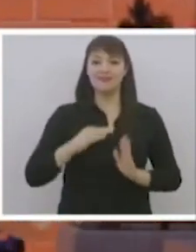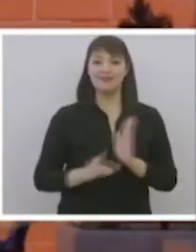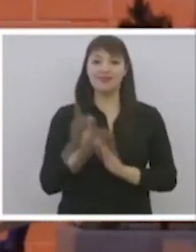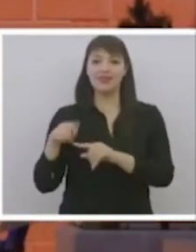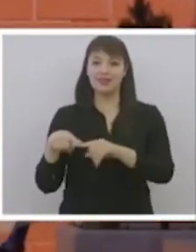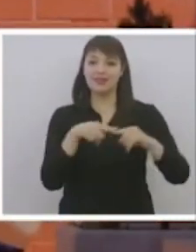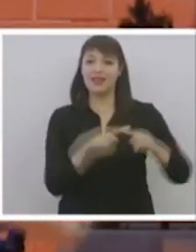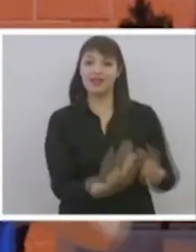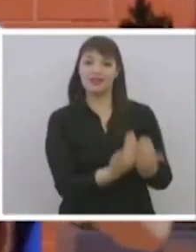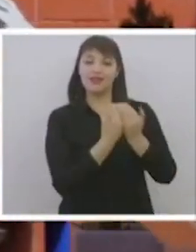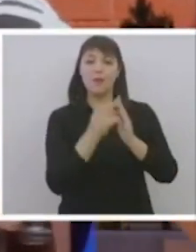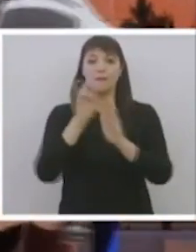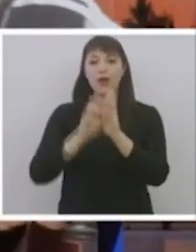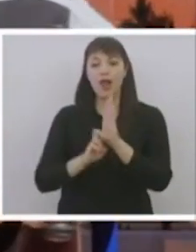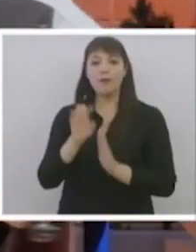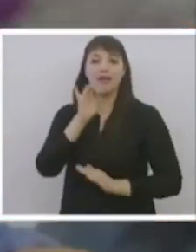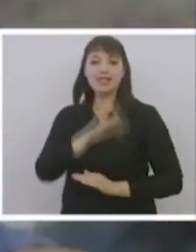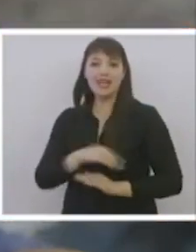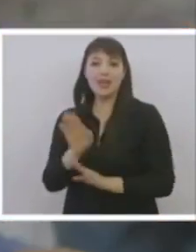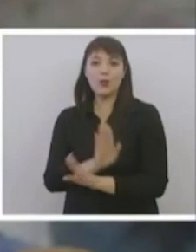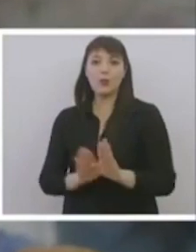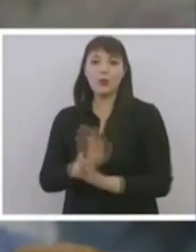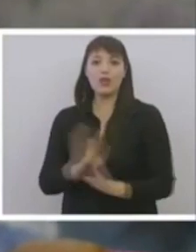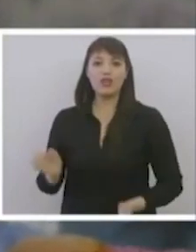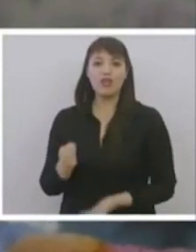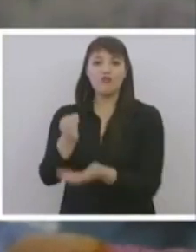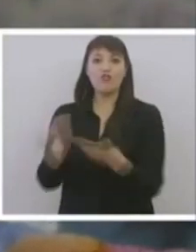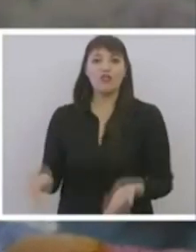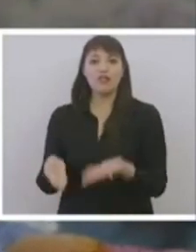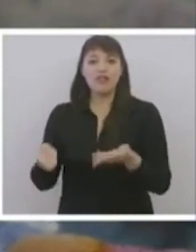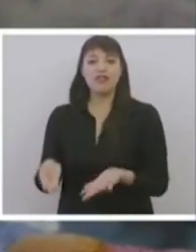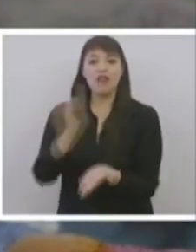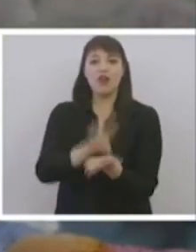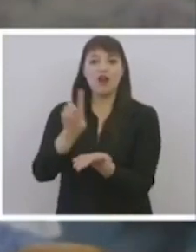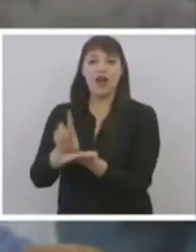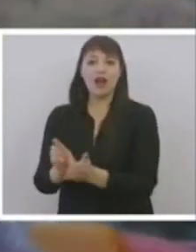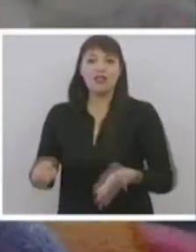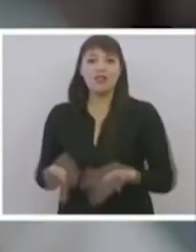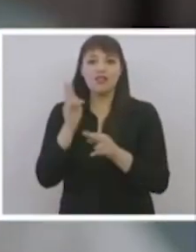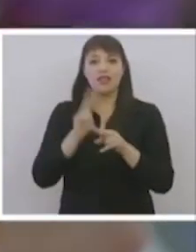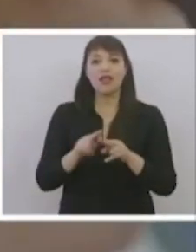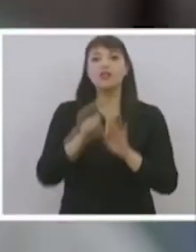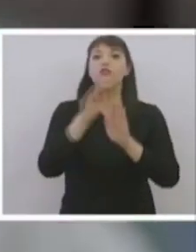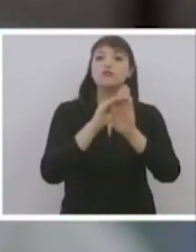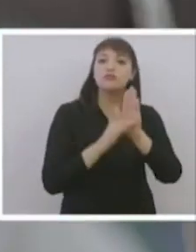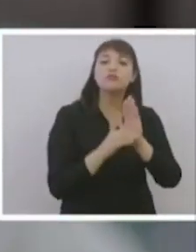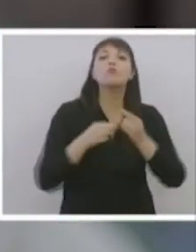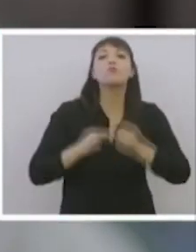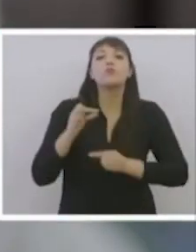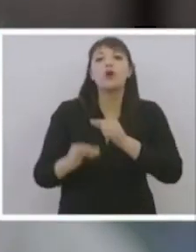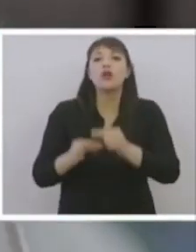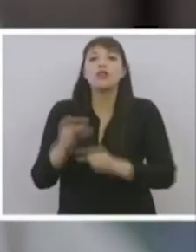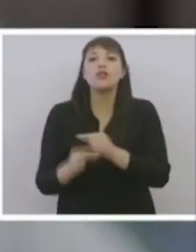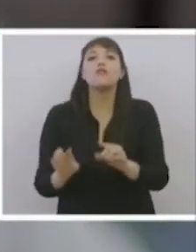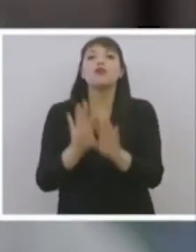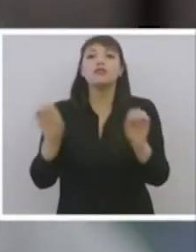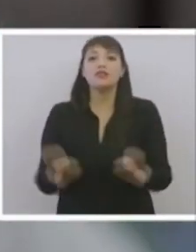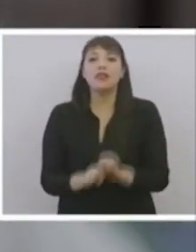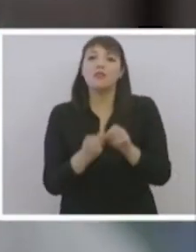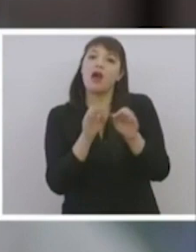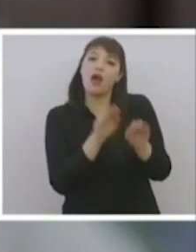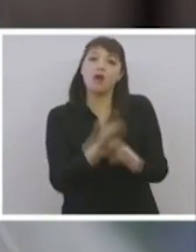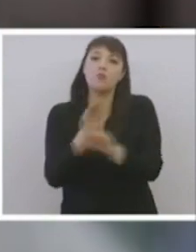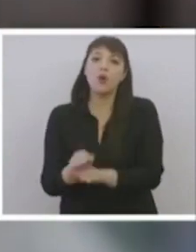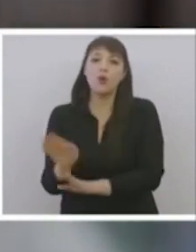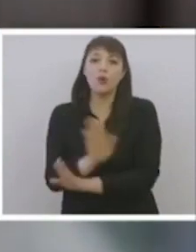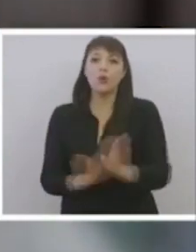Plan Chile Apoya, hoy en día estamos llegando a 10 comunas, pero 10 comunas donde todavía tenemos un